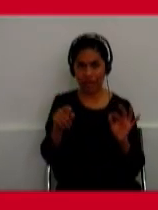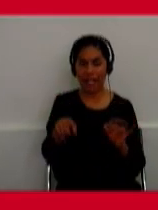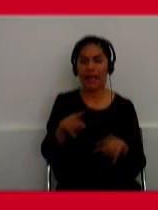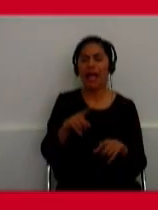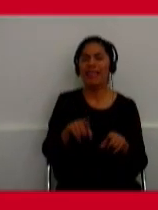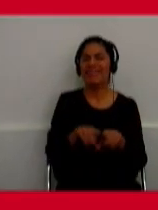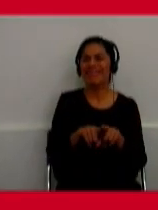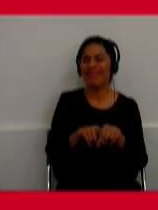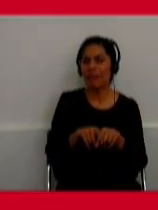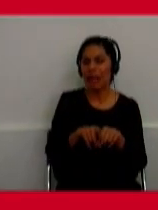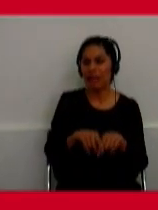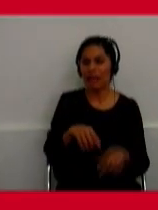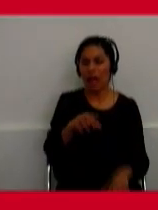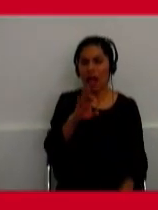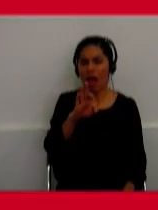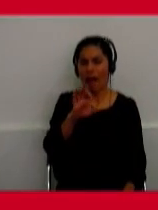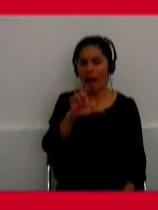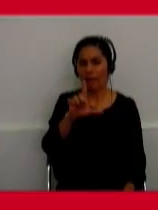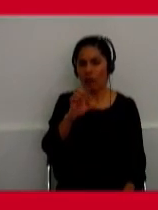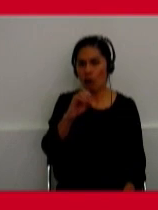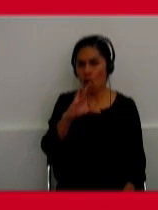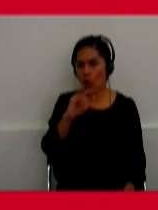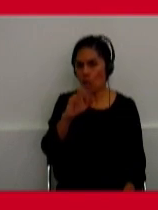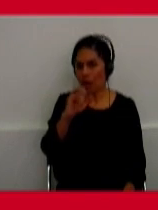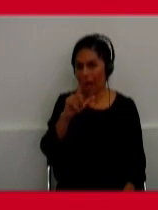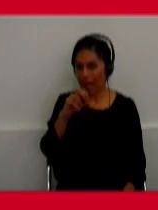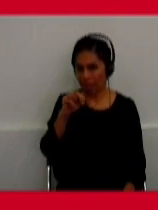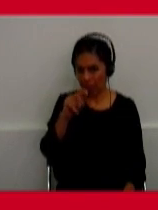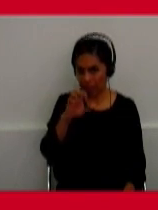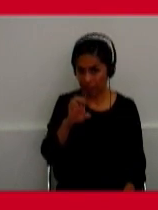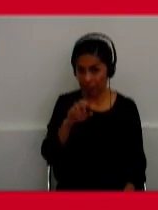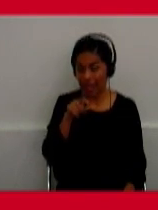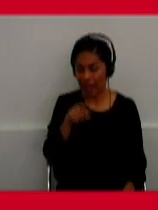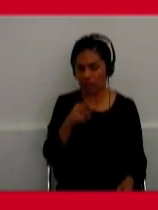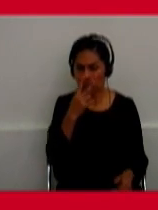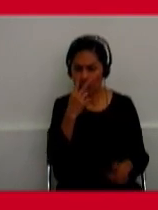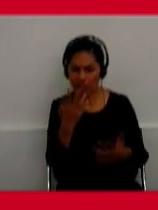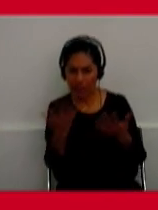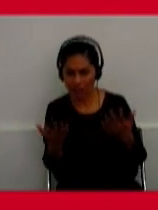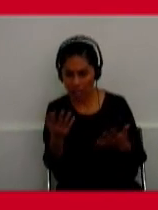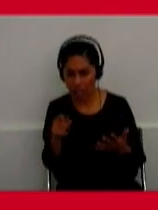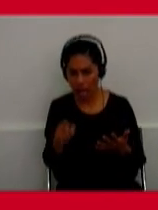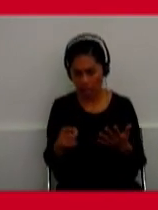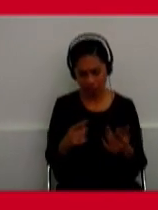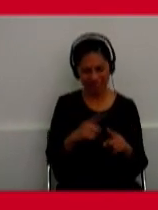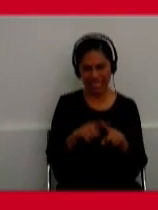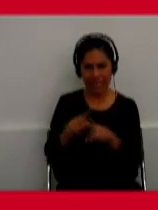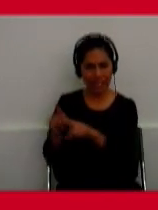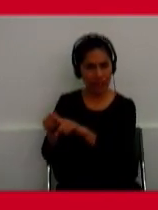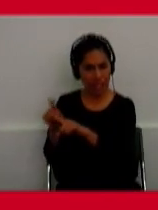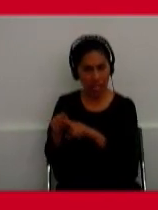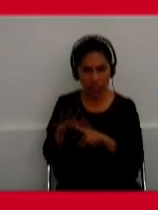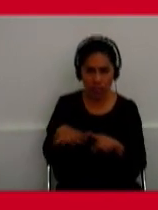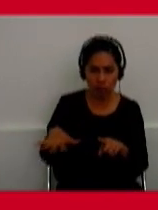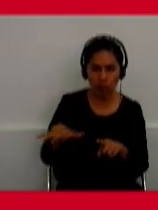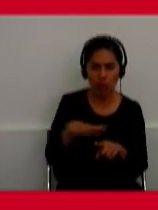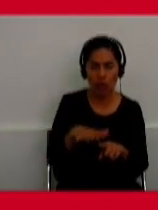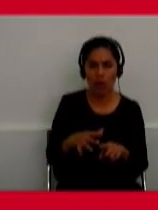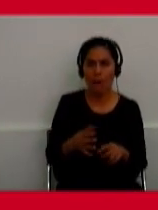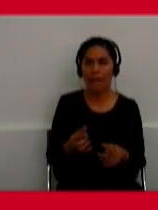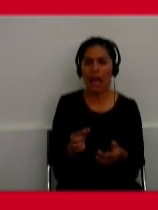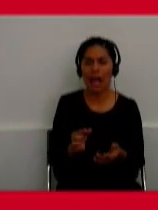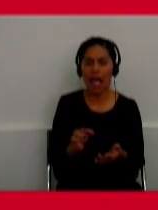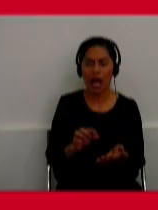floculante, cuál me da la mejor área unitaria para un espesamiento, para diferentes tipos de dosificaciones.